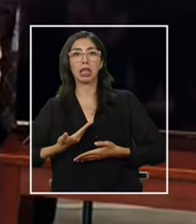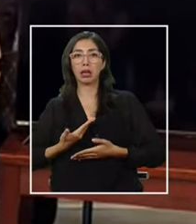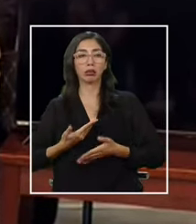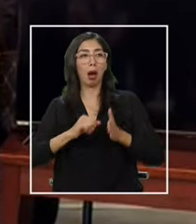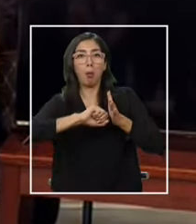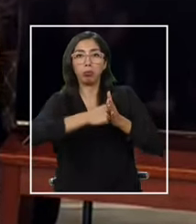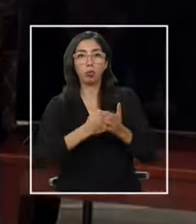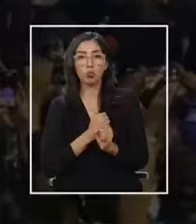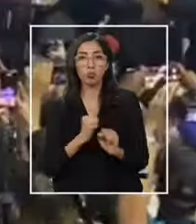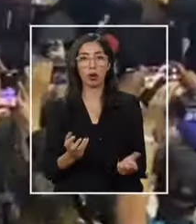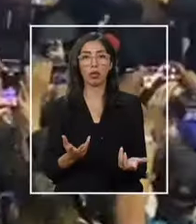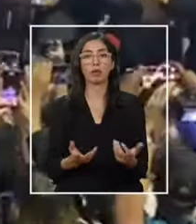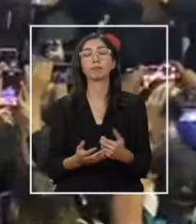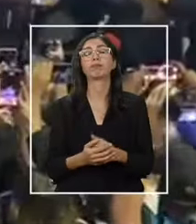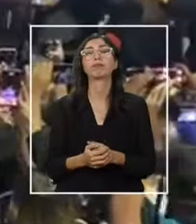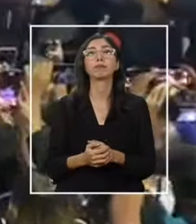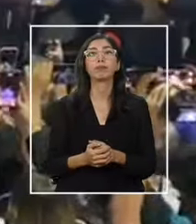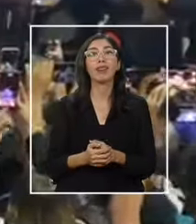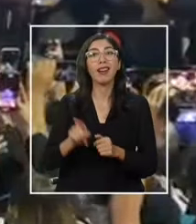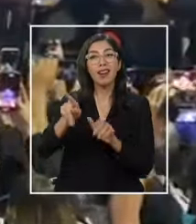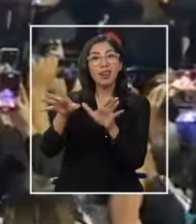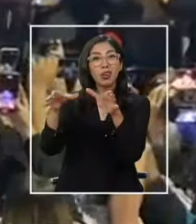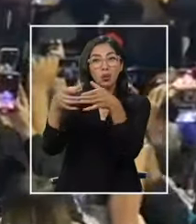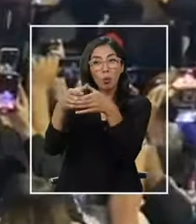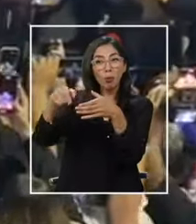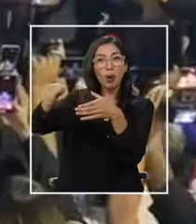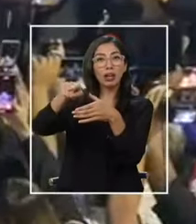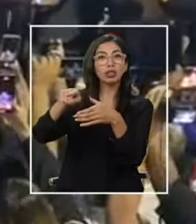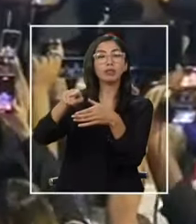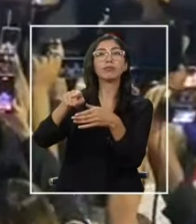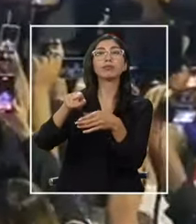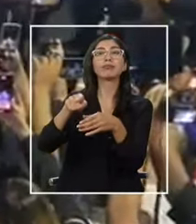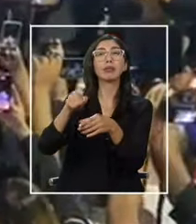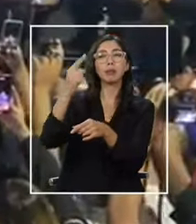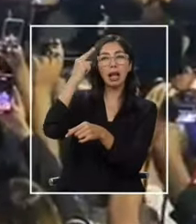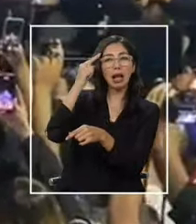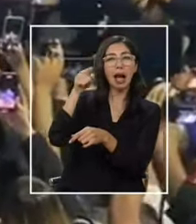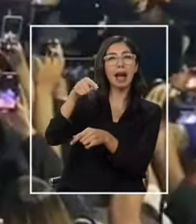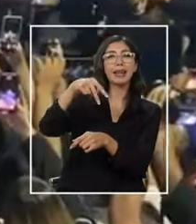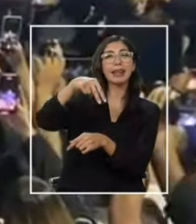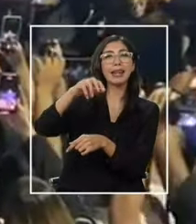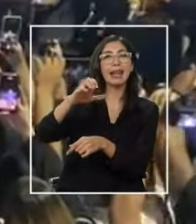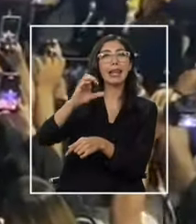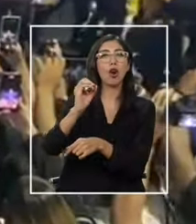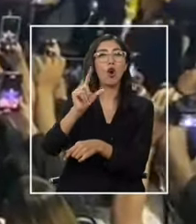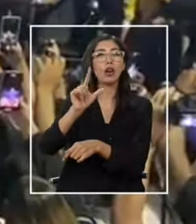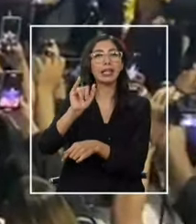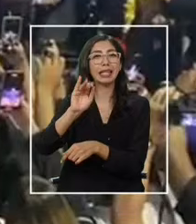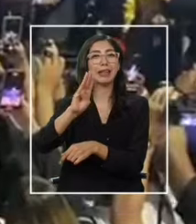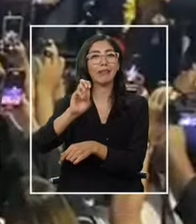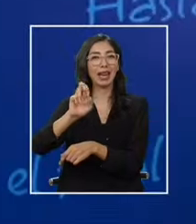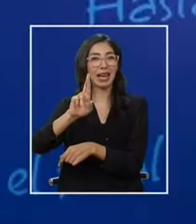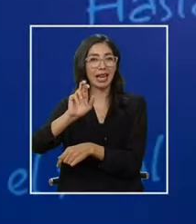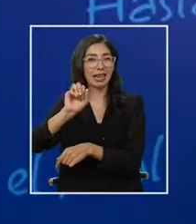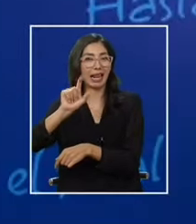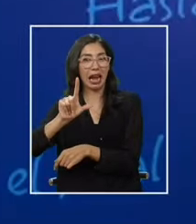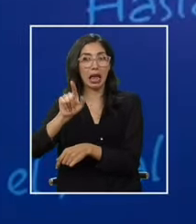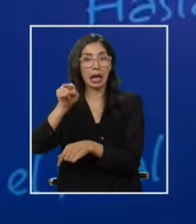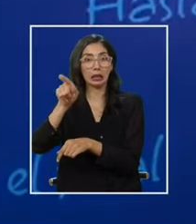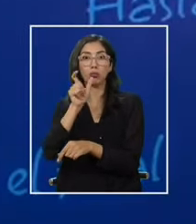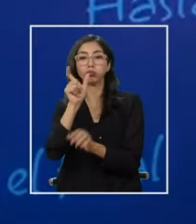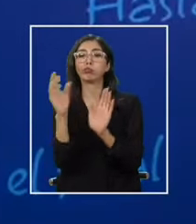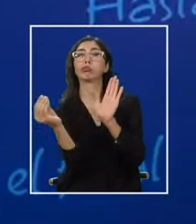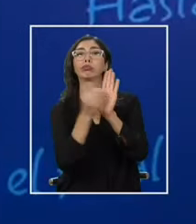presidencia de la Venezuela. Precisamente este grupo es tachado por el chavismo como neoliberal, una de las descripciones que será considerada